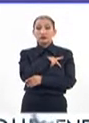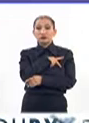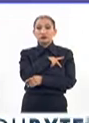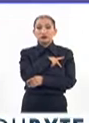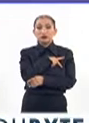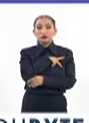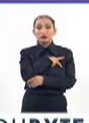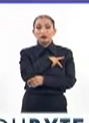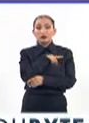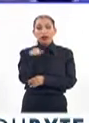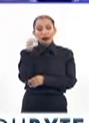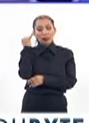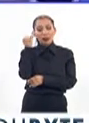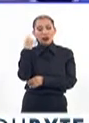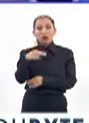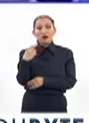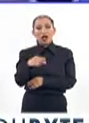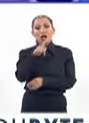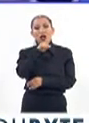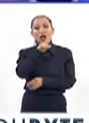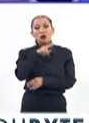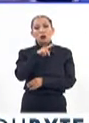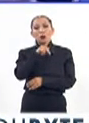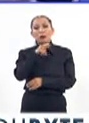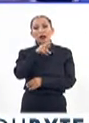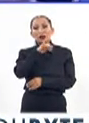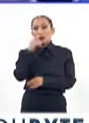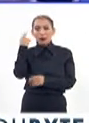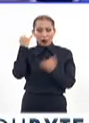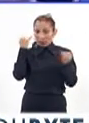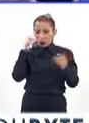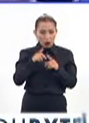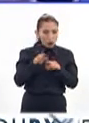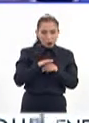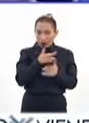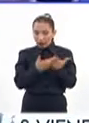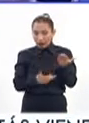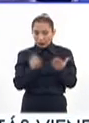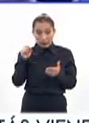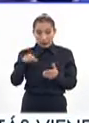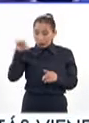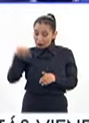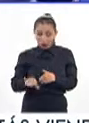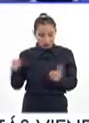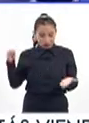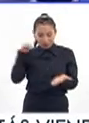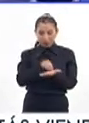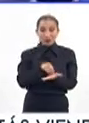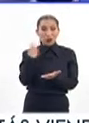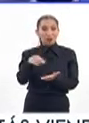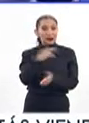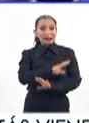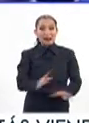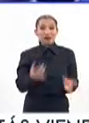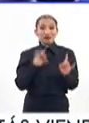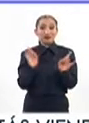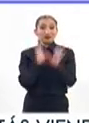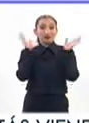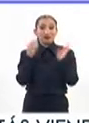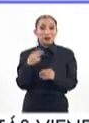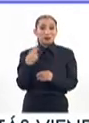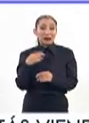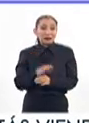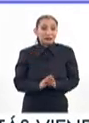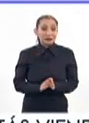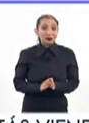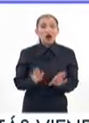autores, ahí se me ocurrió el nombre, ahí tuve que ponerle uno para poder hacer el registro. ¿Y en ese momento? En ese momento, la verdad es que fue un chispazo, pues